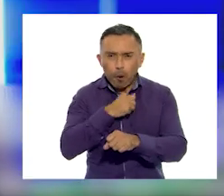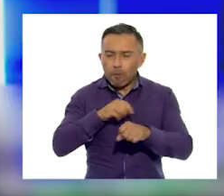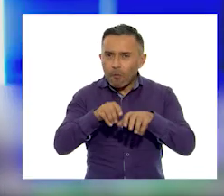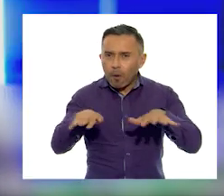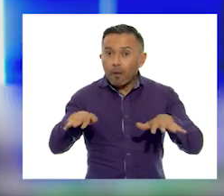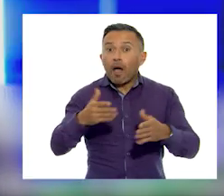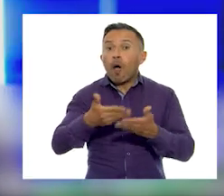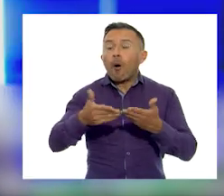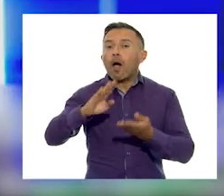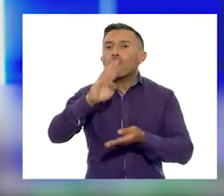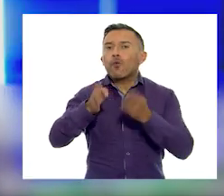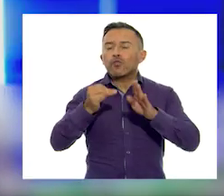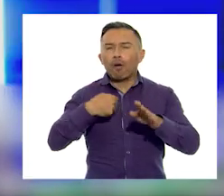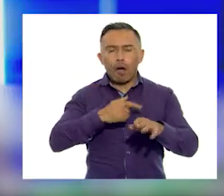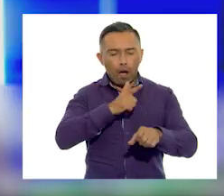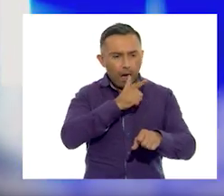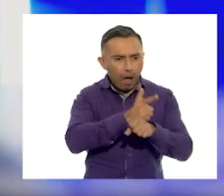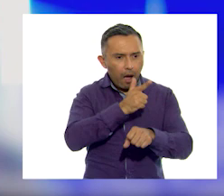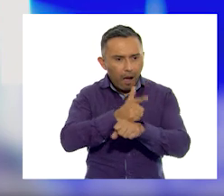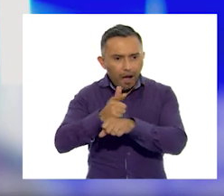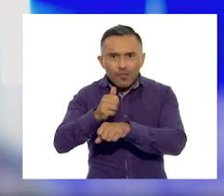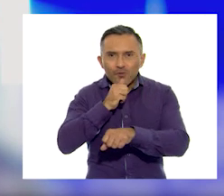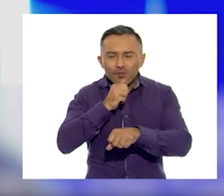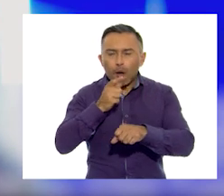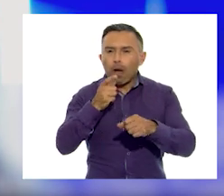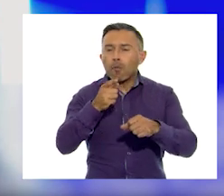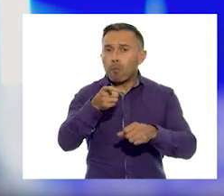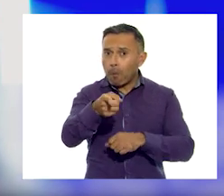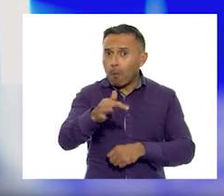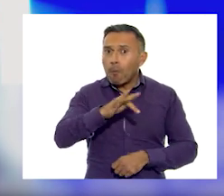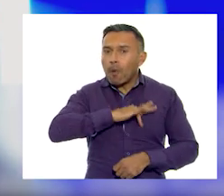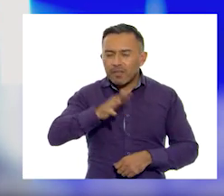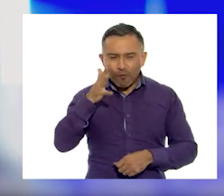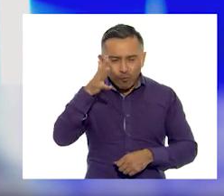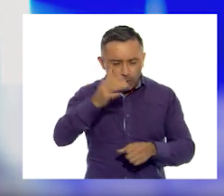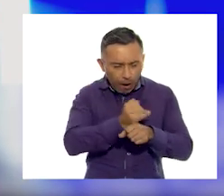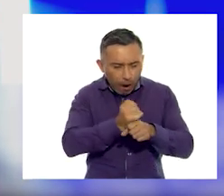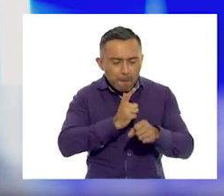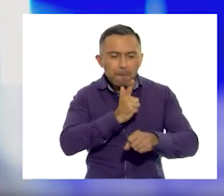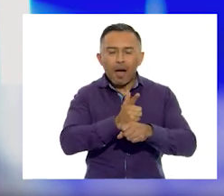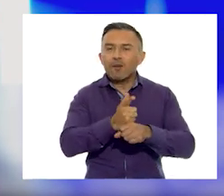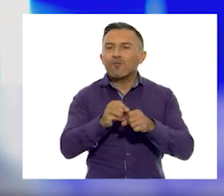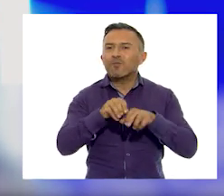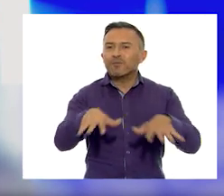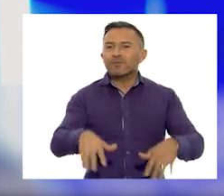vez hay más cosas por descubrir y tú puedes ser la llave de ese conocimiento.